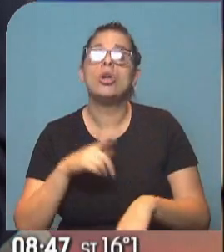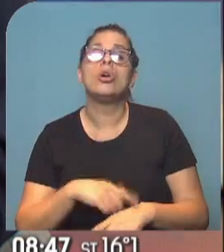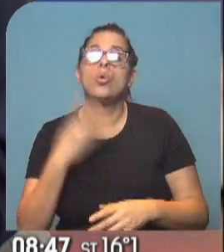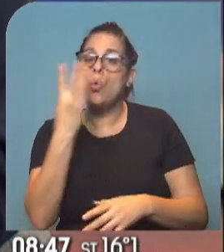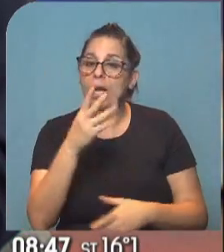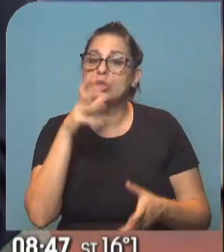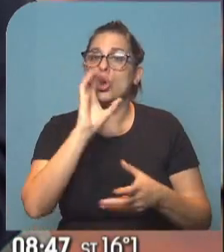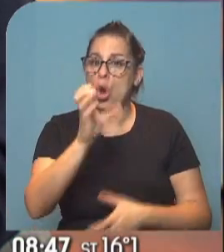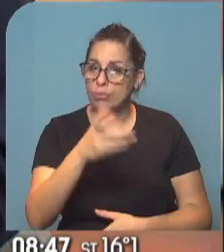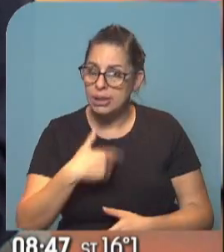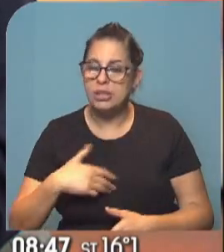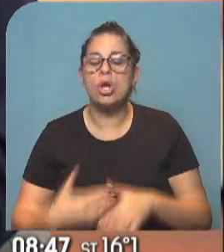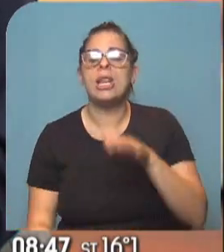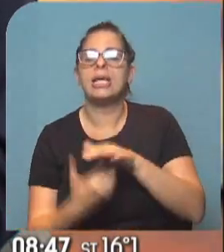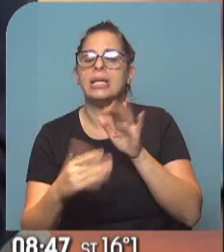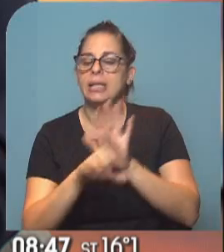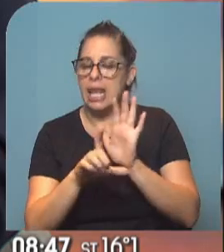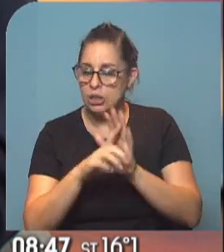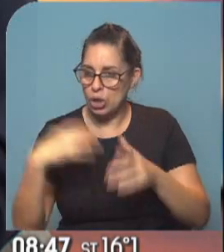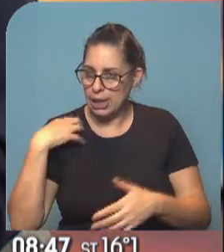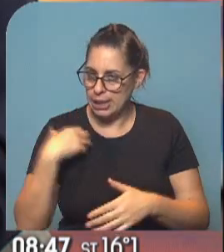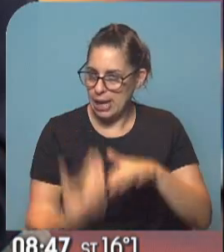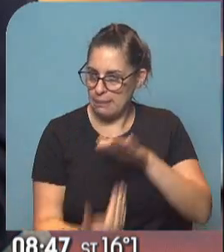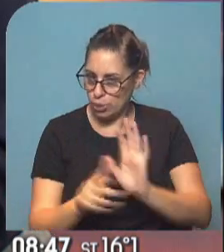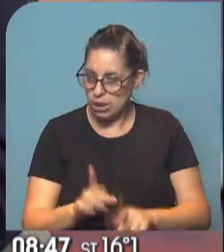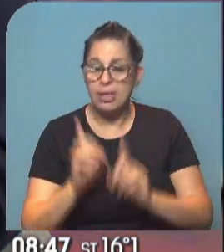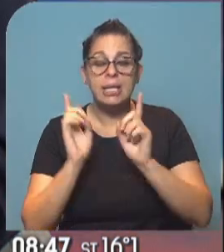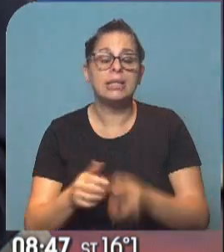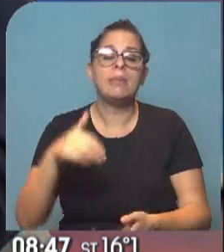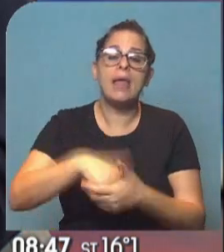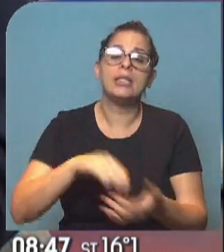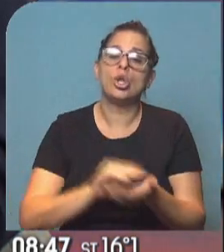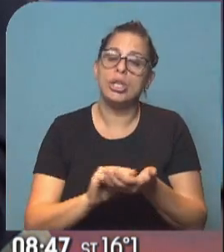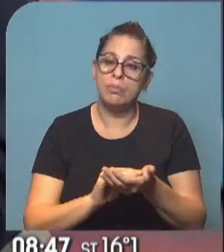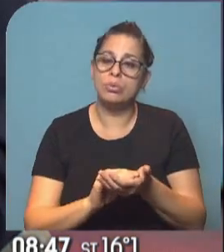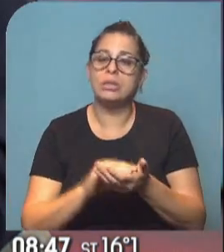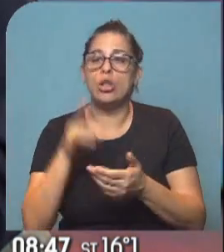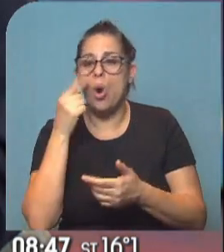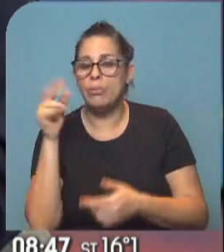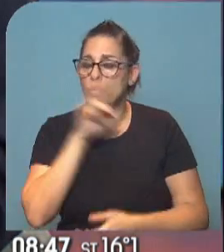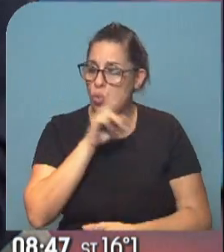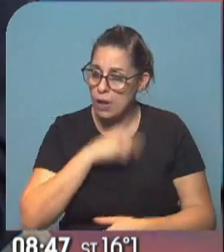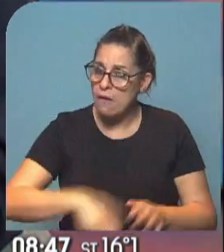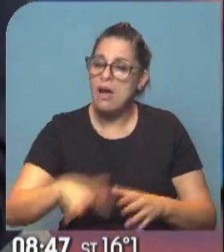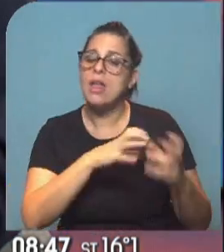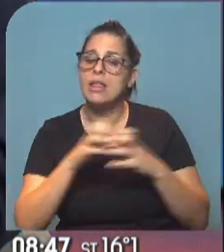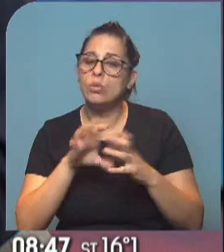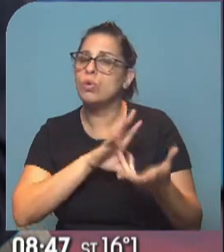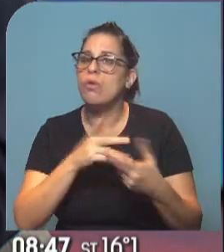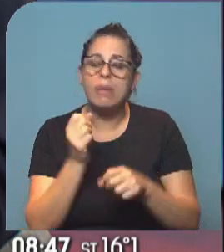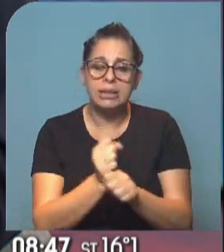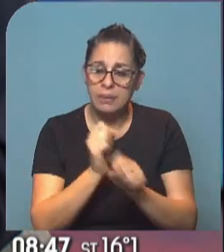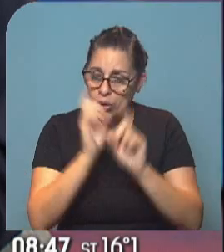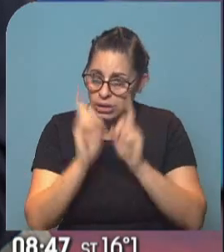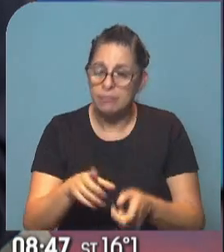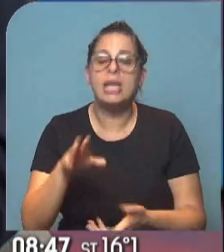legislación general es la que encabeza y dentro de los diputados y diputadas que van a discutir la metodología está la